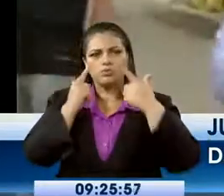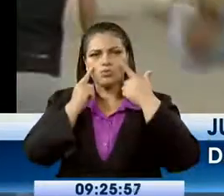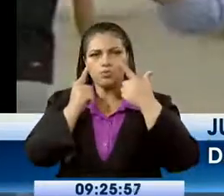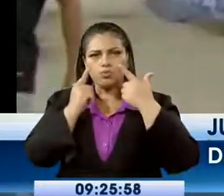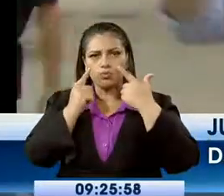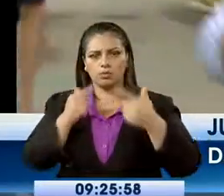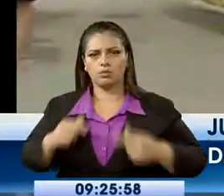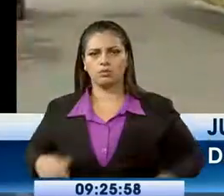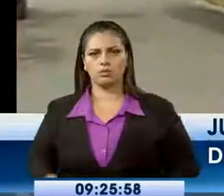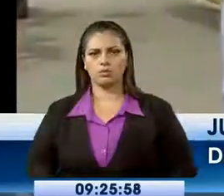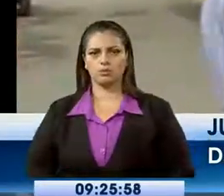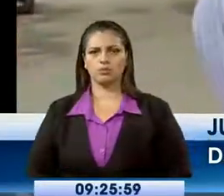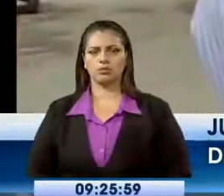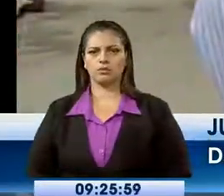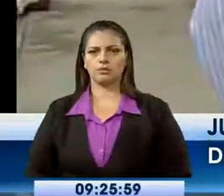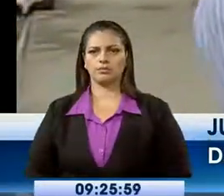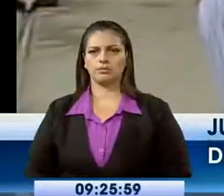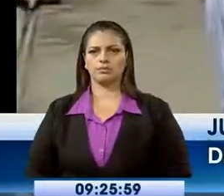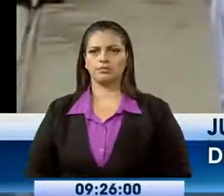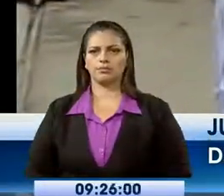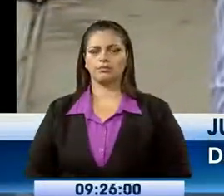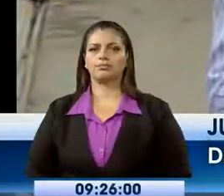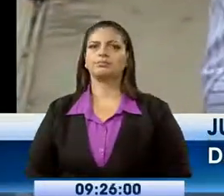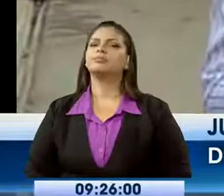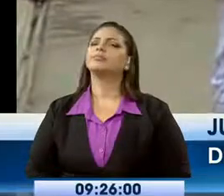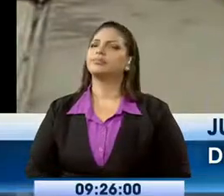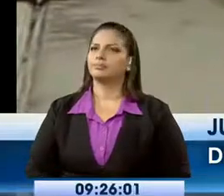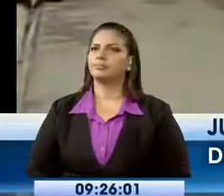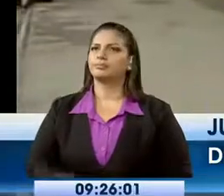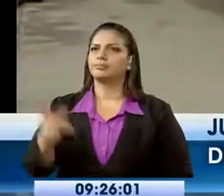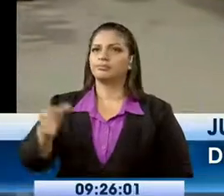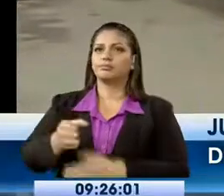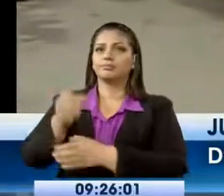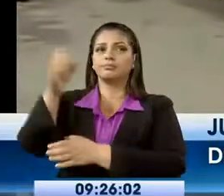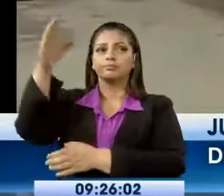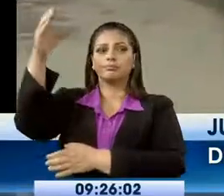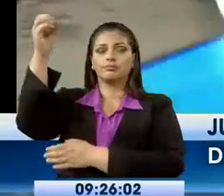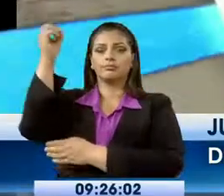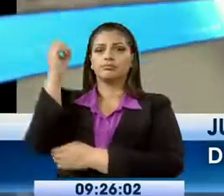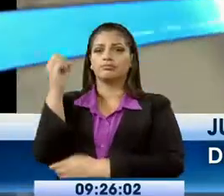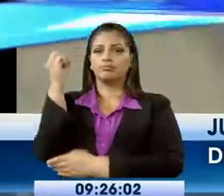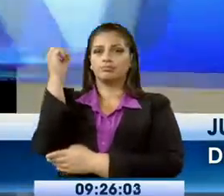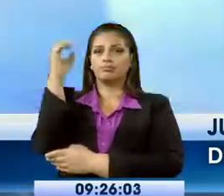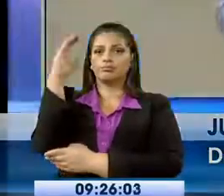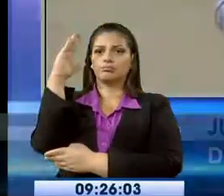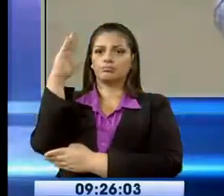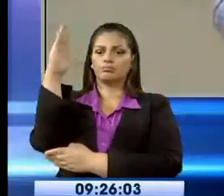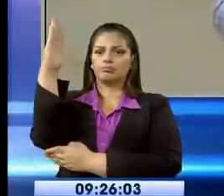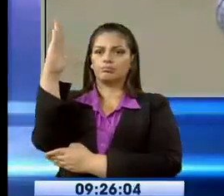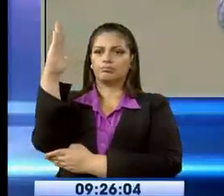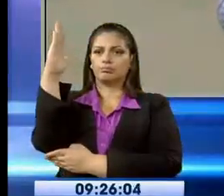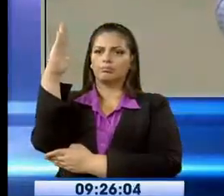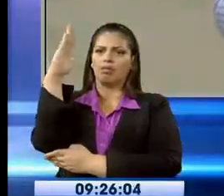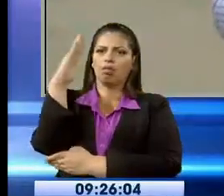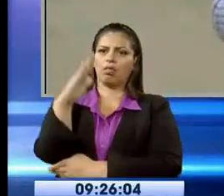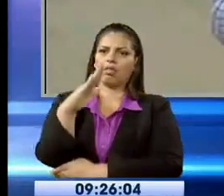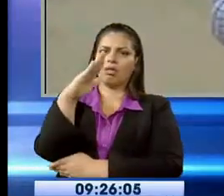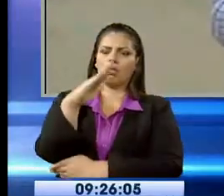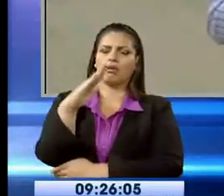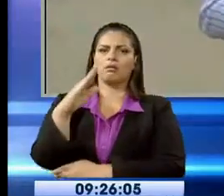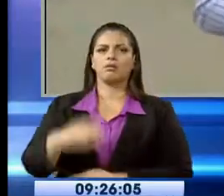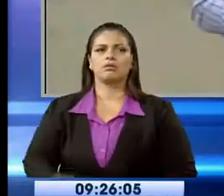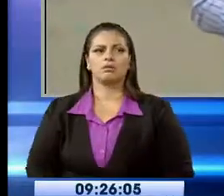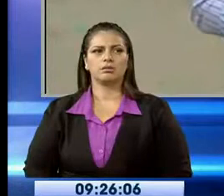dicen, el problema de las alcantarillas y de lo que es el alumbrado y los postes. Es cuanto podemos informar desde acá, Roselena Hugo. Ustedes tienen más en estudio.